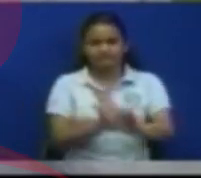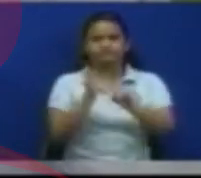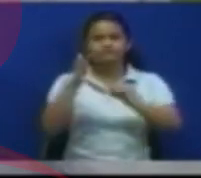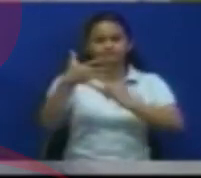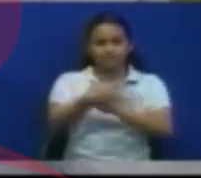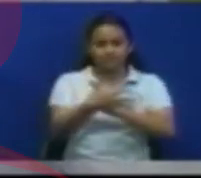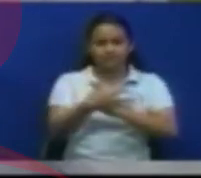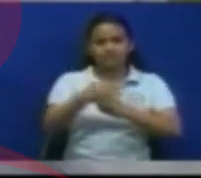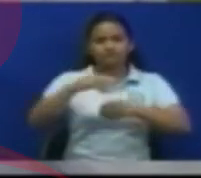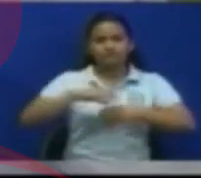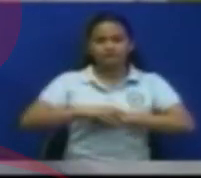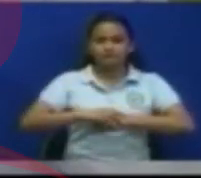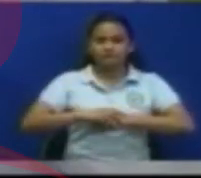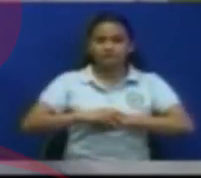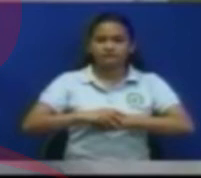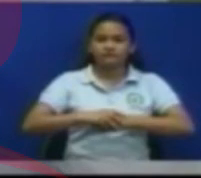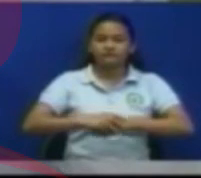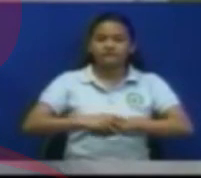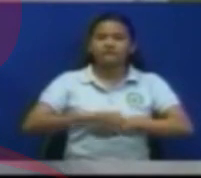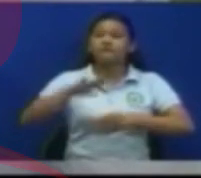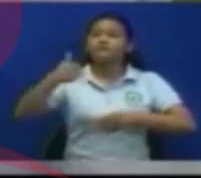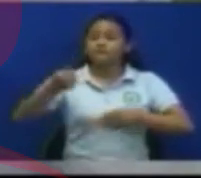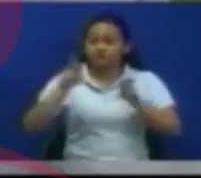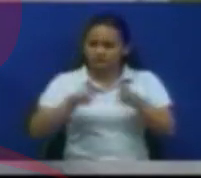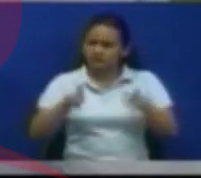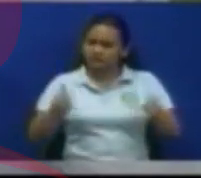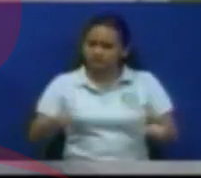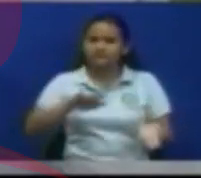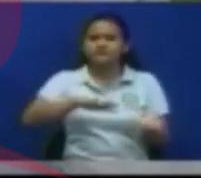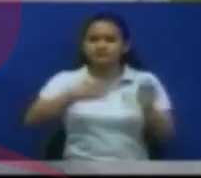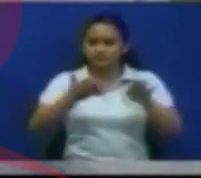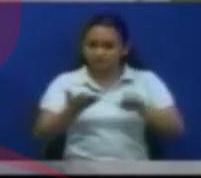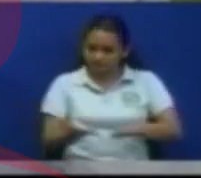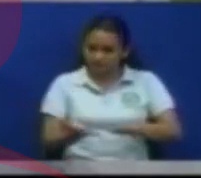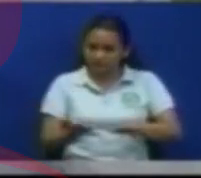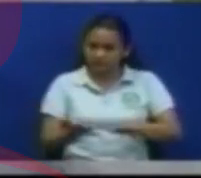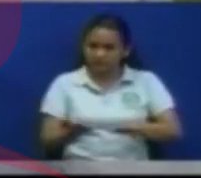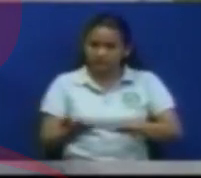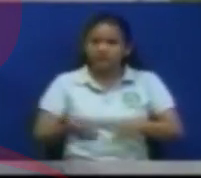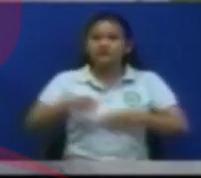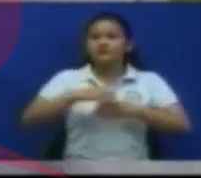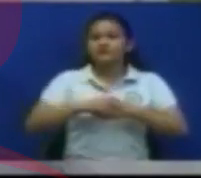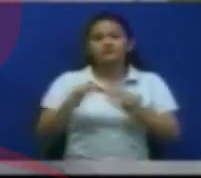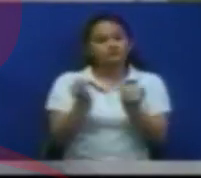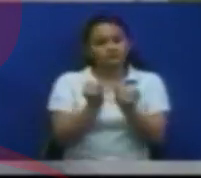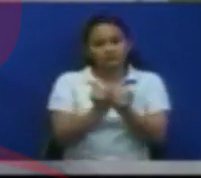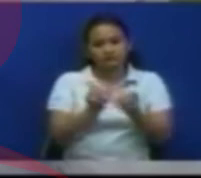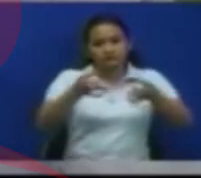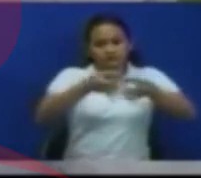COVID-19. Y se presentaron otros fallecimientos en personas que han estado en